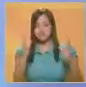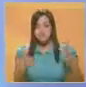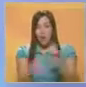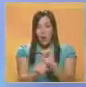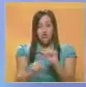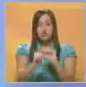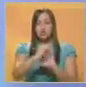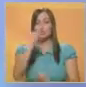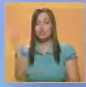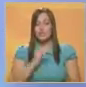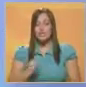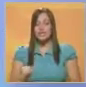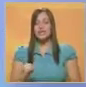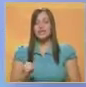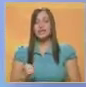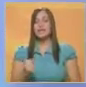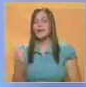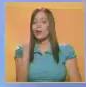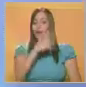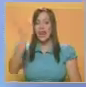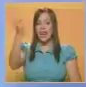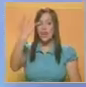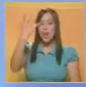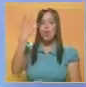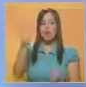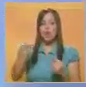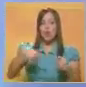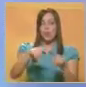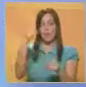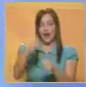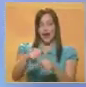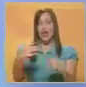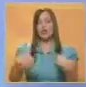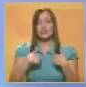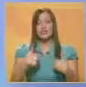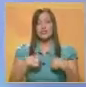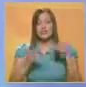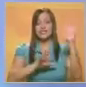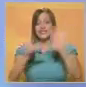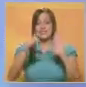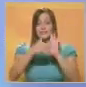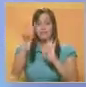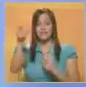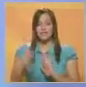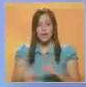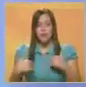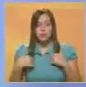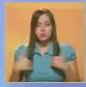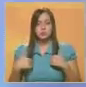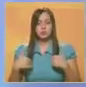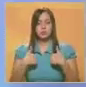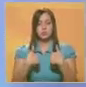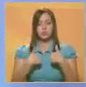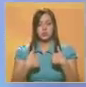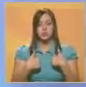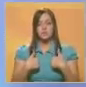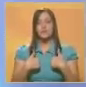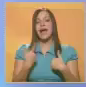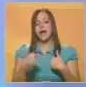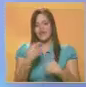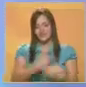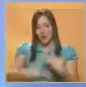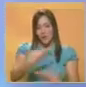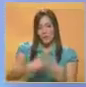estado zulia el estallido dejó sin electricidad varios sectores de maracaibo afectando unas 15.000 personas el subcomisionado de distribución y